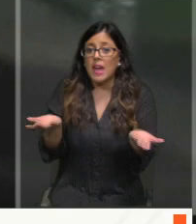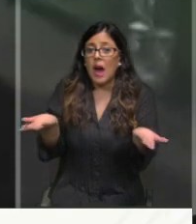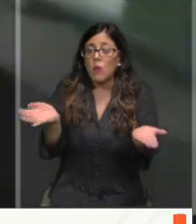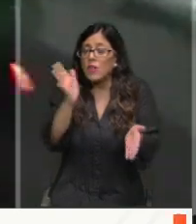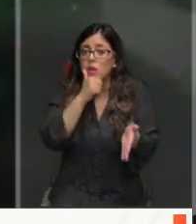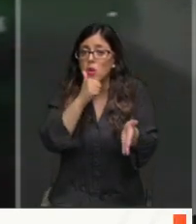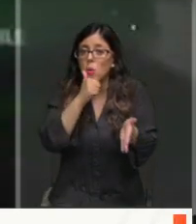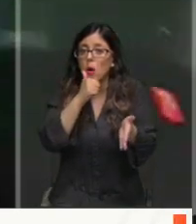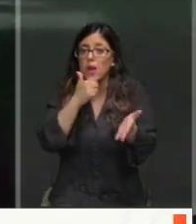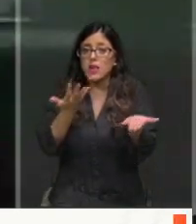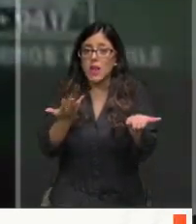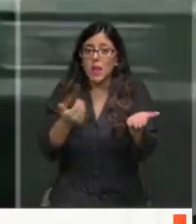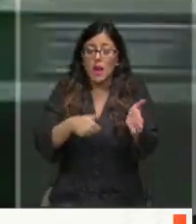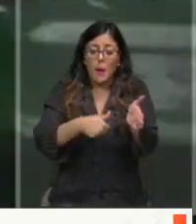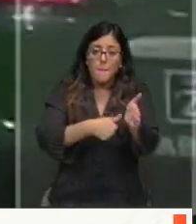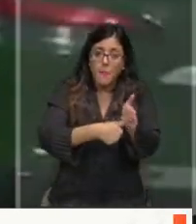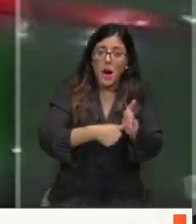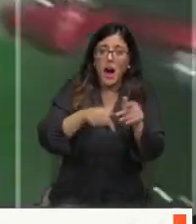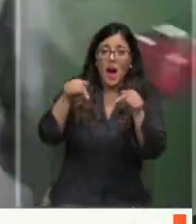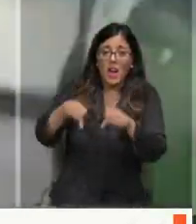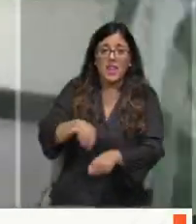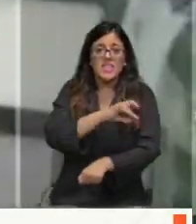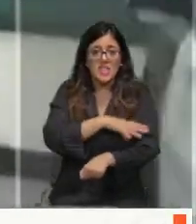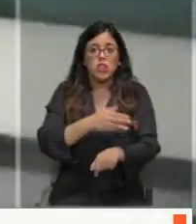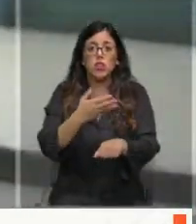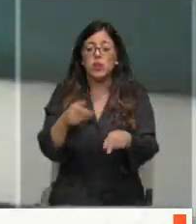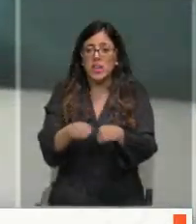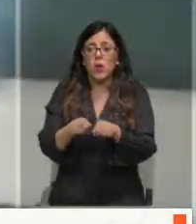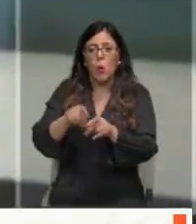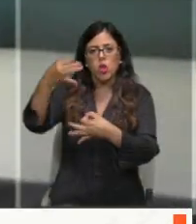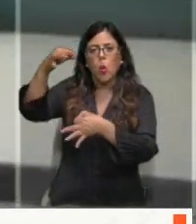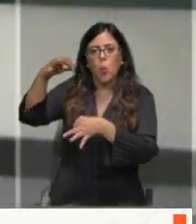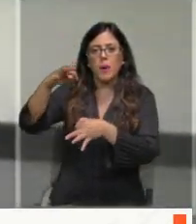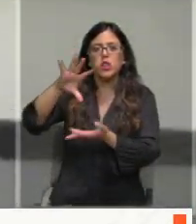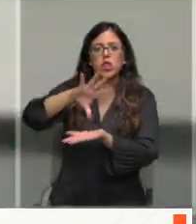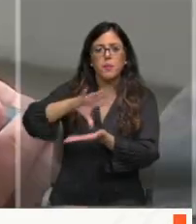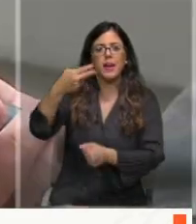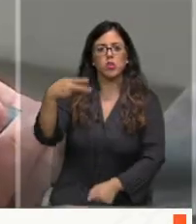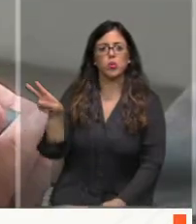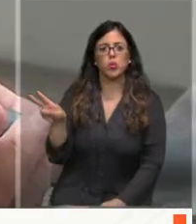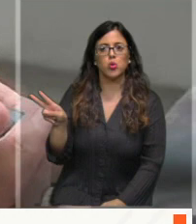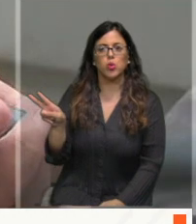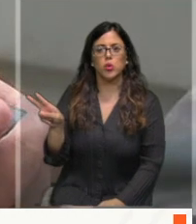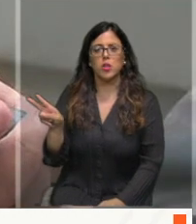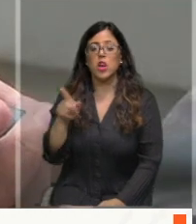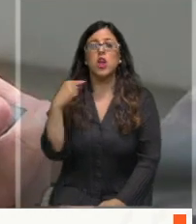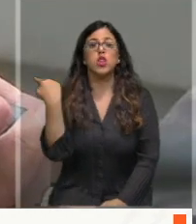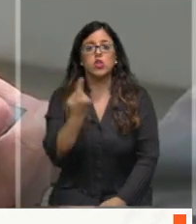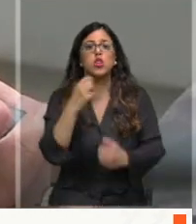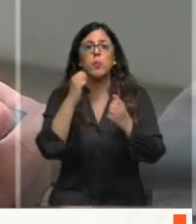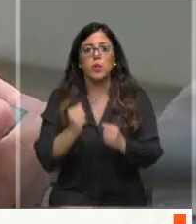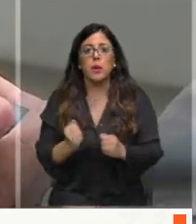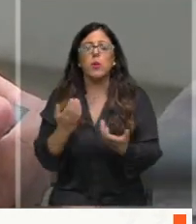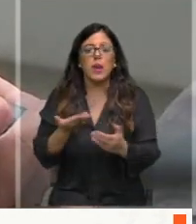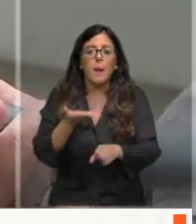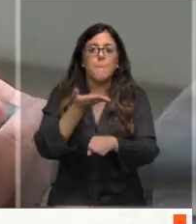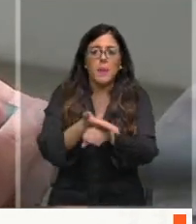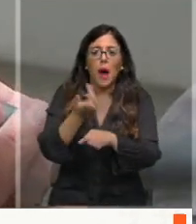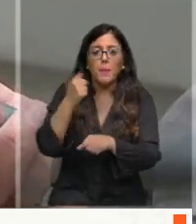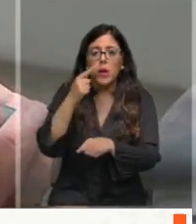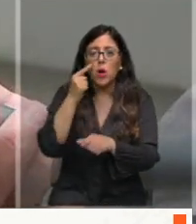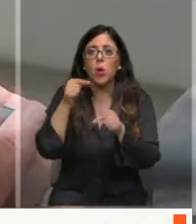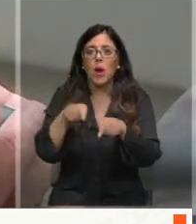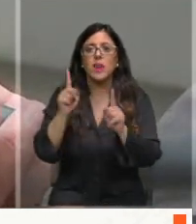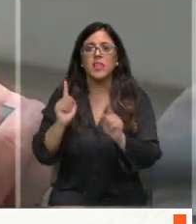en el registro chileno, contaban con documentos de su país de origen. Nosotros podemos hacer peticiones, pero la razonabilidad de las mismas tiene que